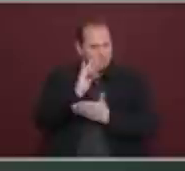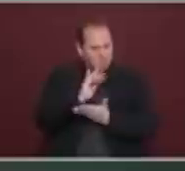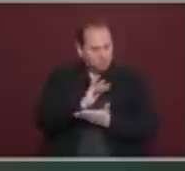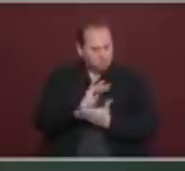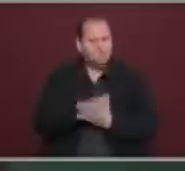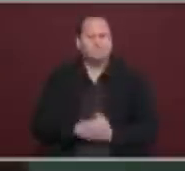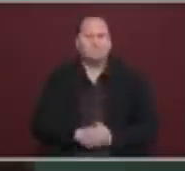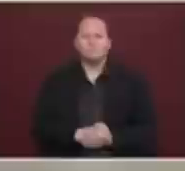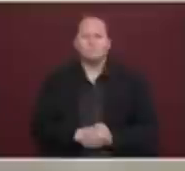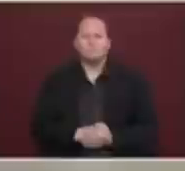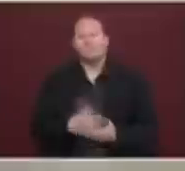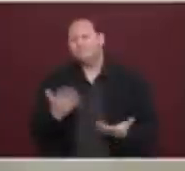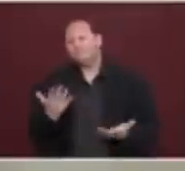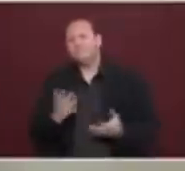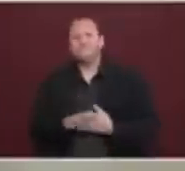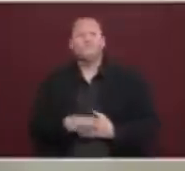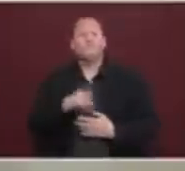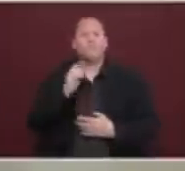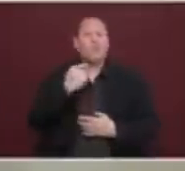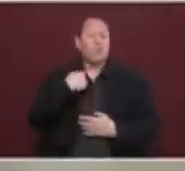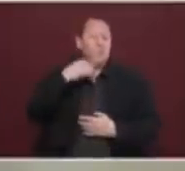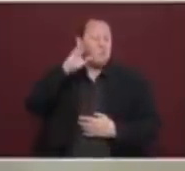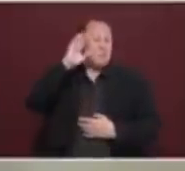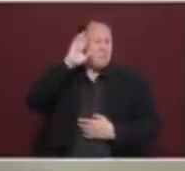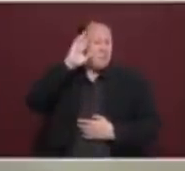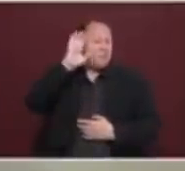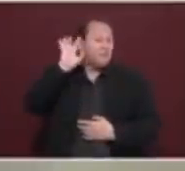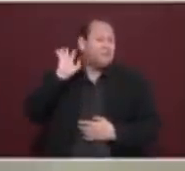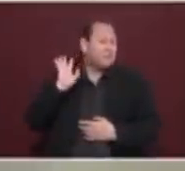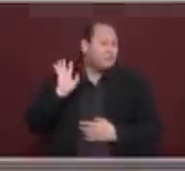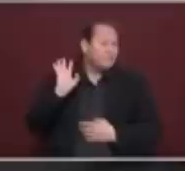se me hace que